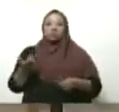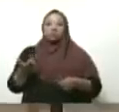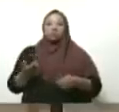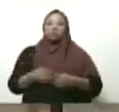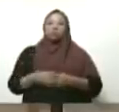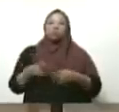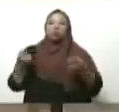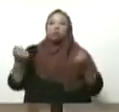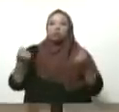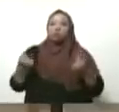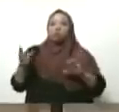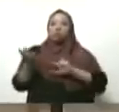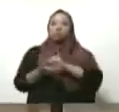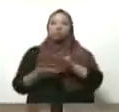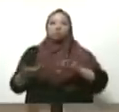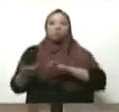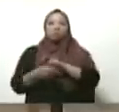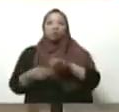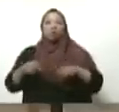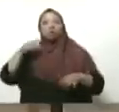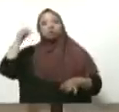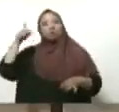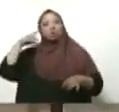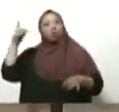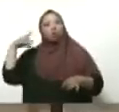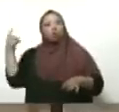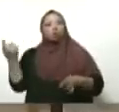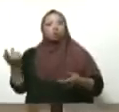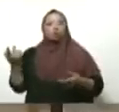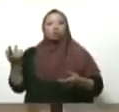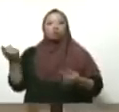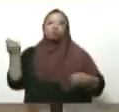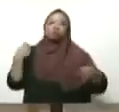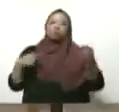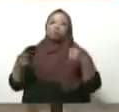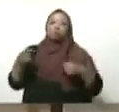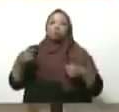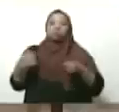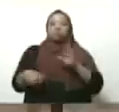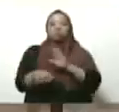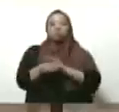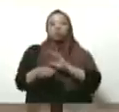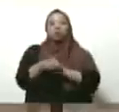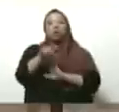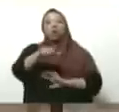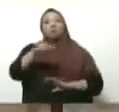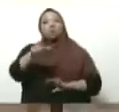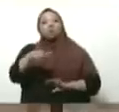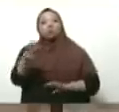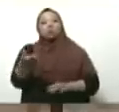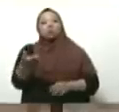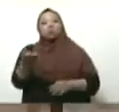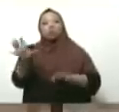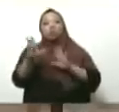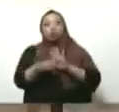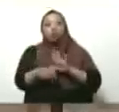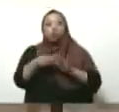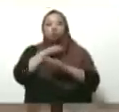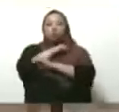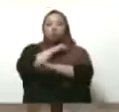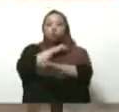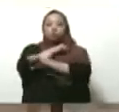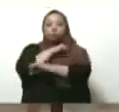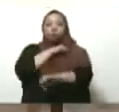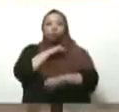económicos violencia psicológica manutención lesiones personales hurto es decir